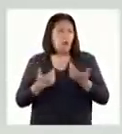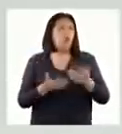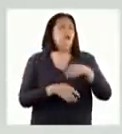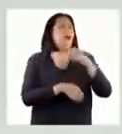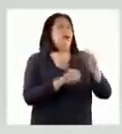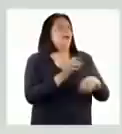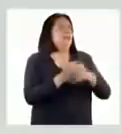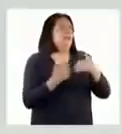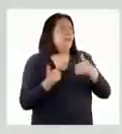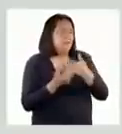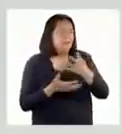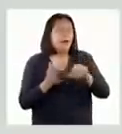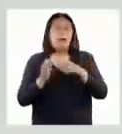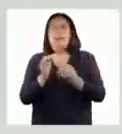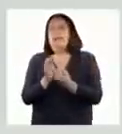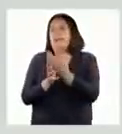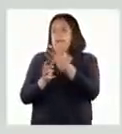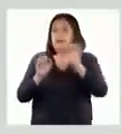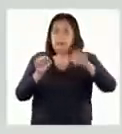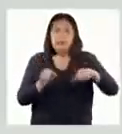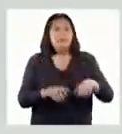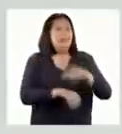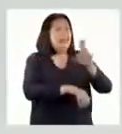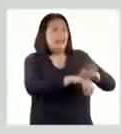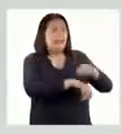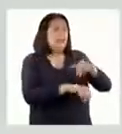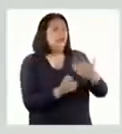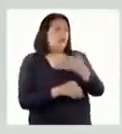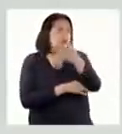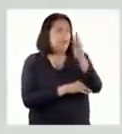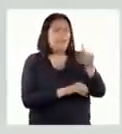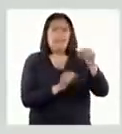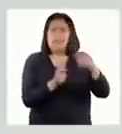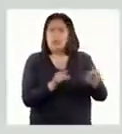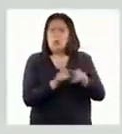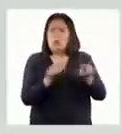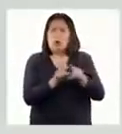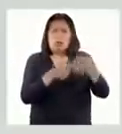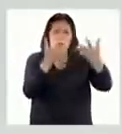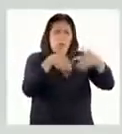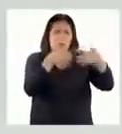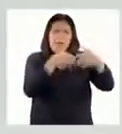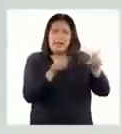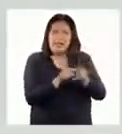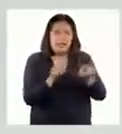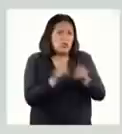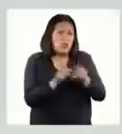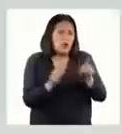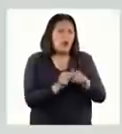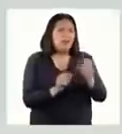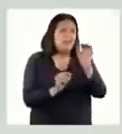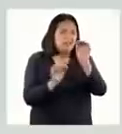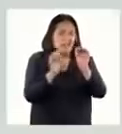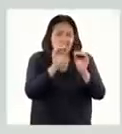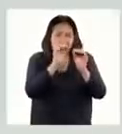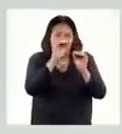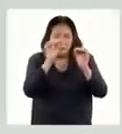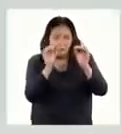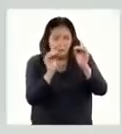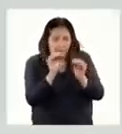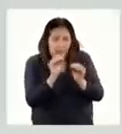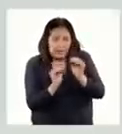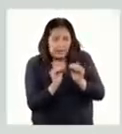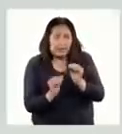La naturaleza funciona como una máquina en la cual cada pieza, aunque sea muy